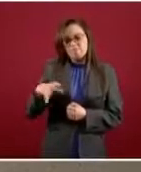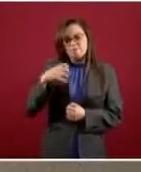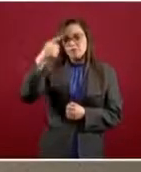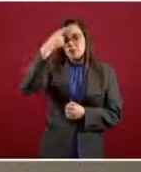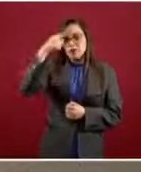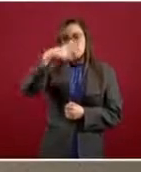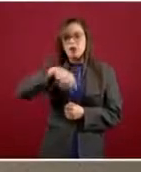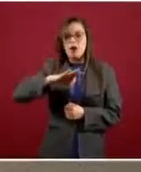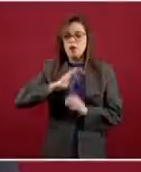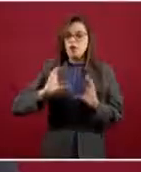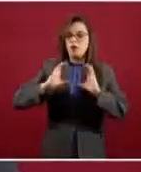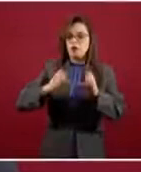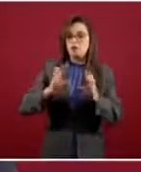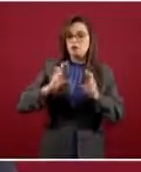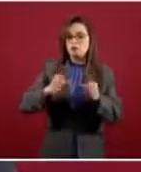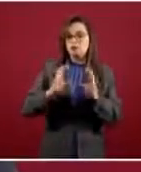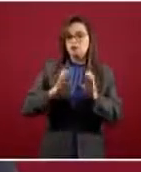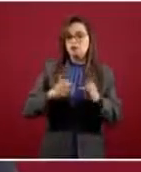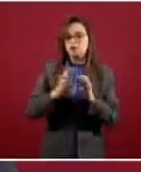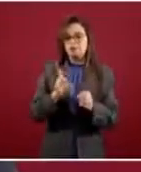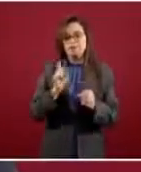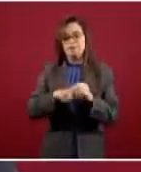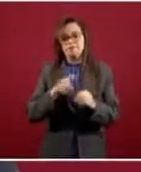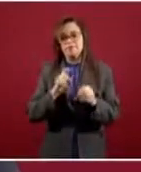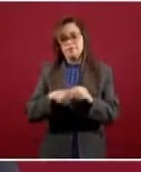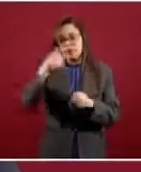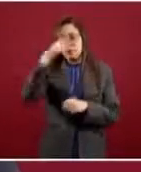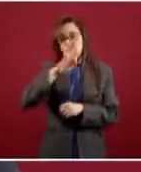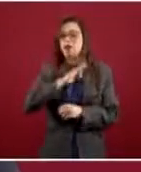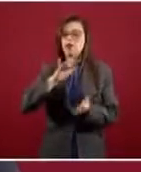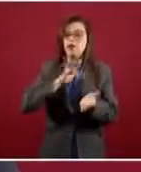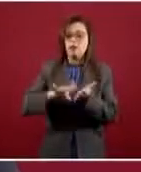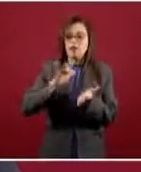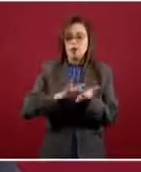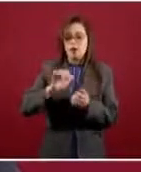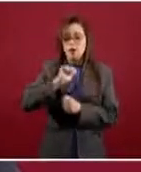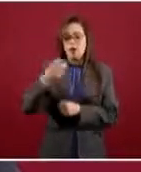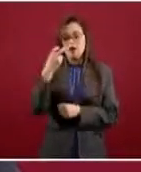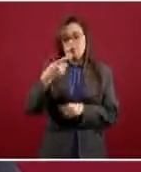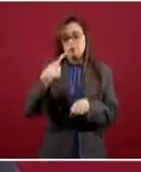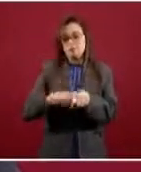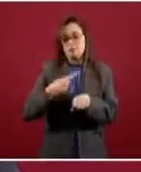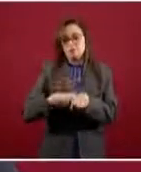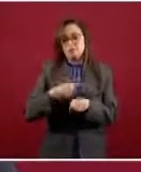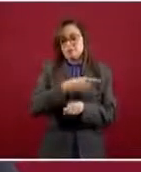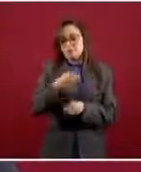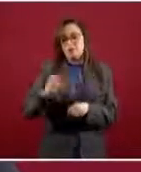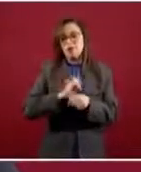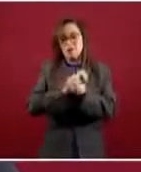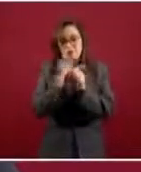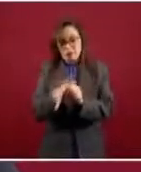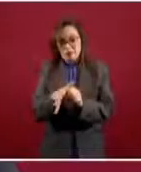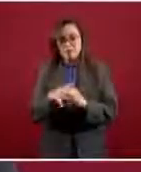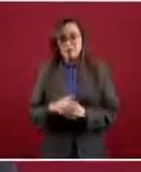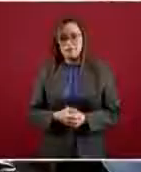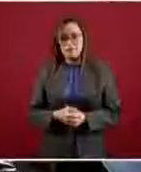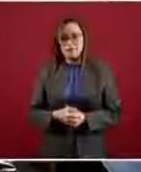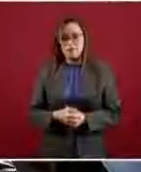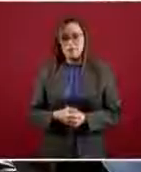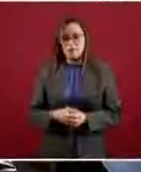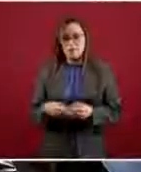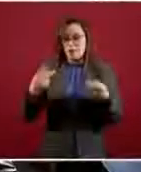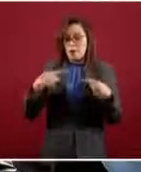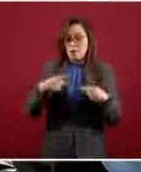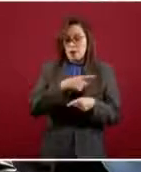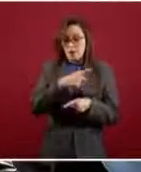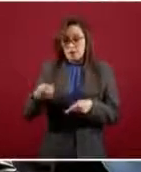hayamos comenzado para la causa del COVID. Nuestra meta en este momento es que todo paciente que requiera